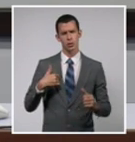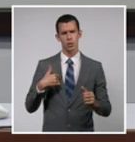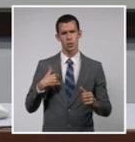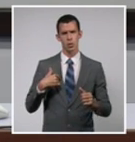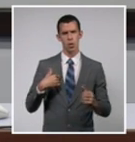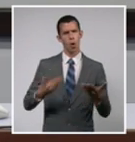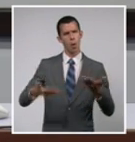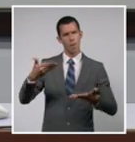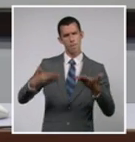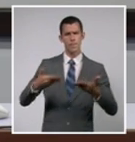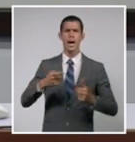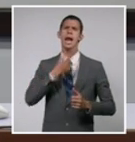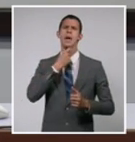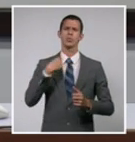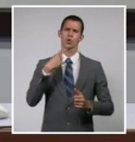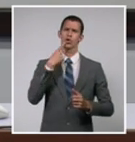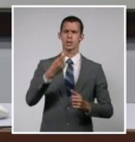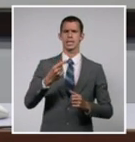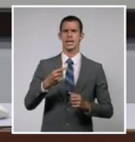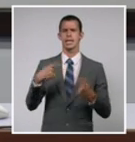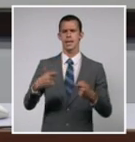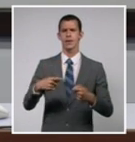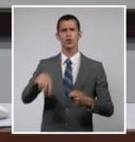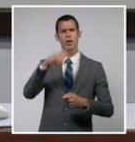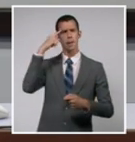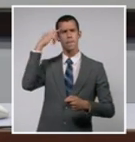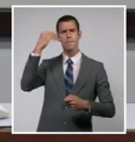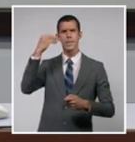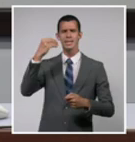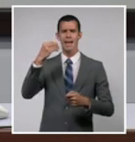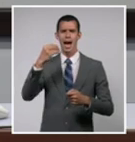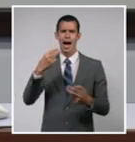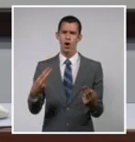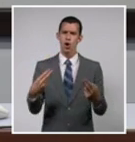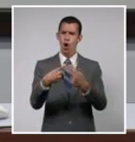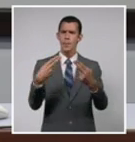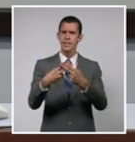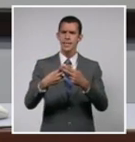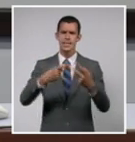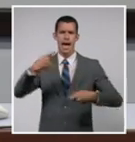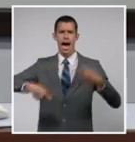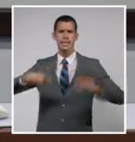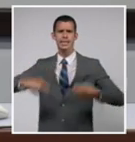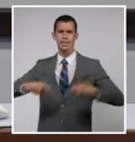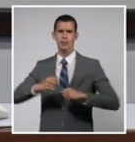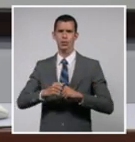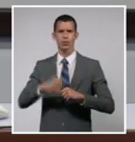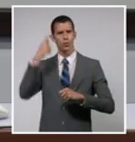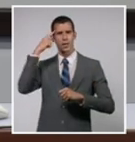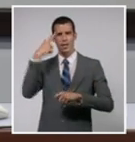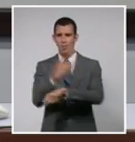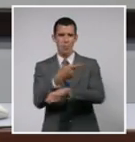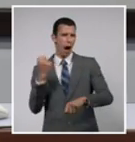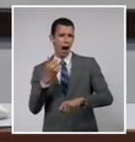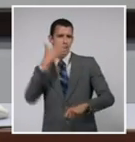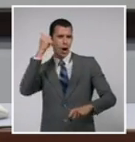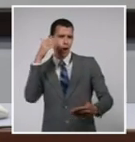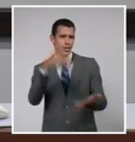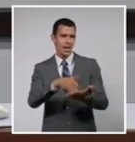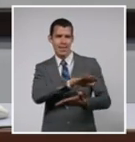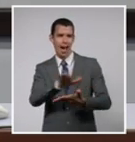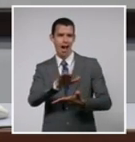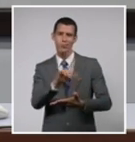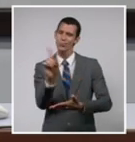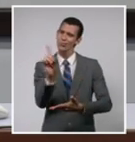Las carreras de fondo son largas, hay que tener resistencia, hay que tener capacidad, hay que tener hasta un poco de paciencia para